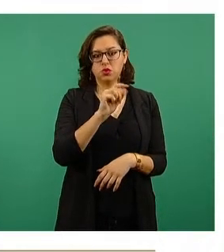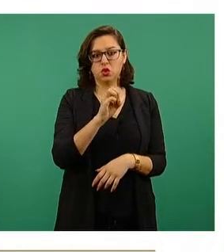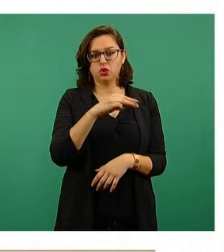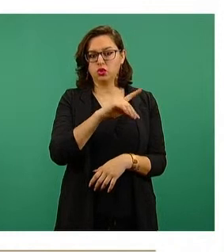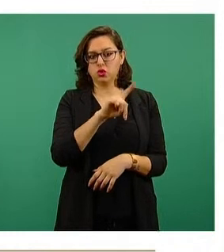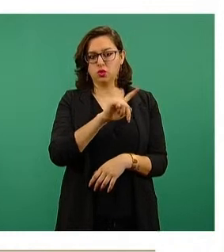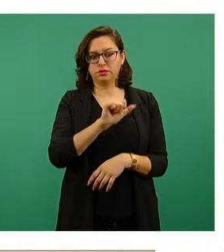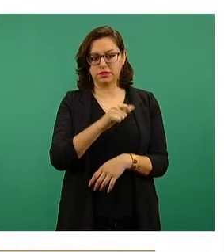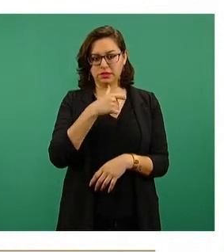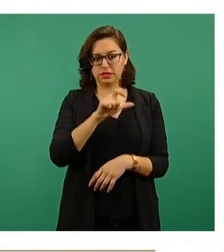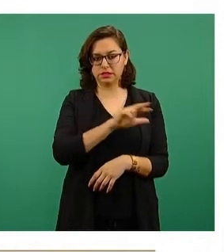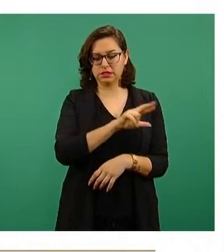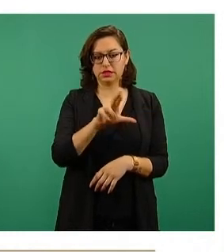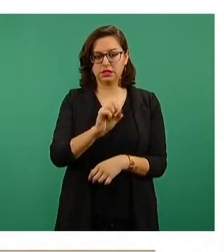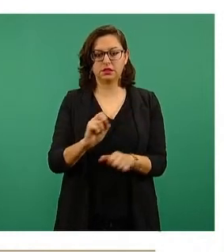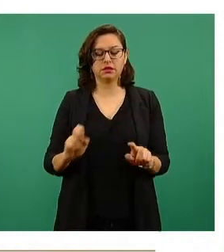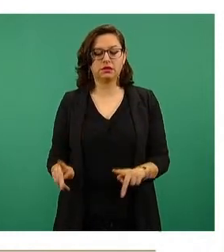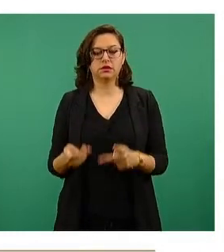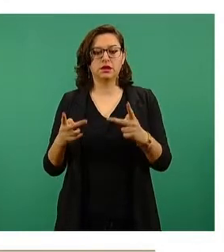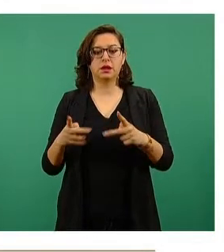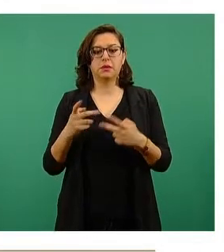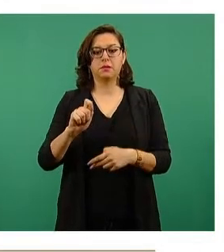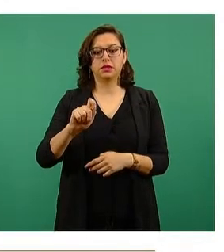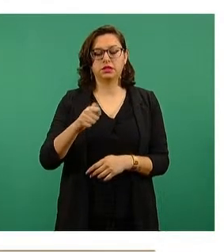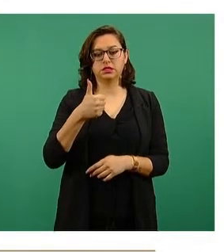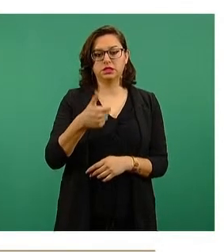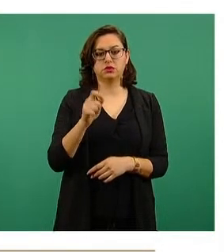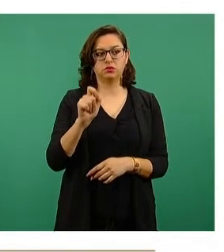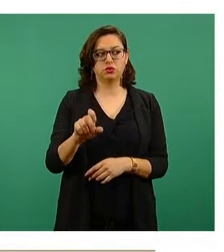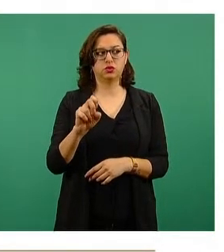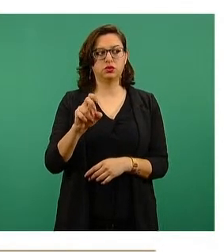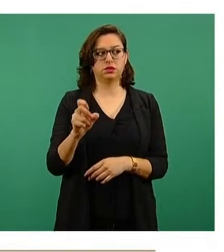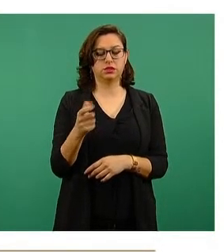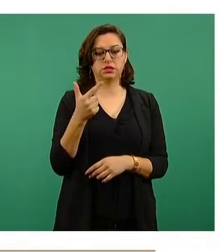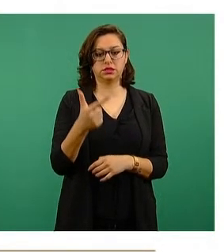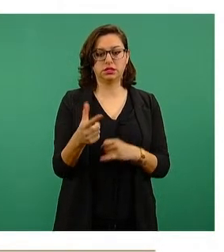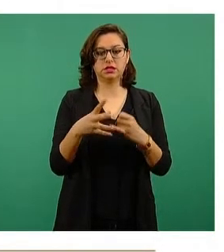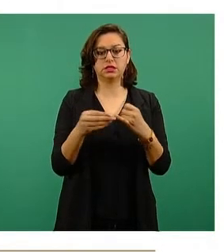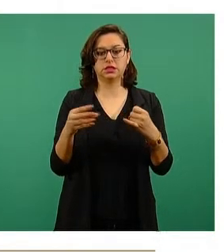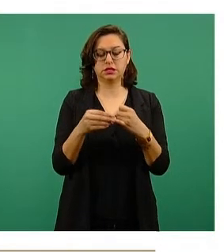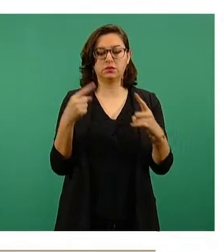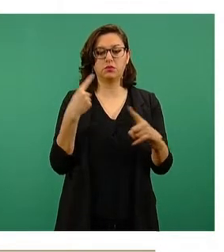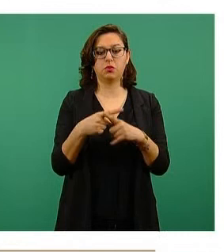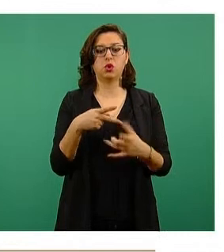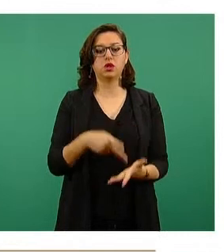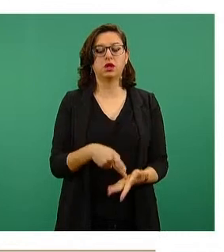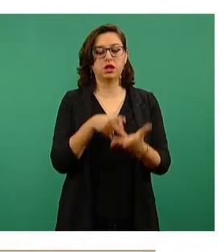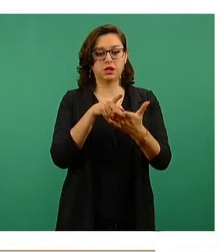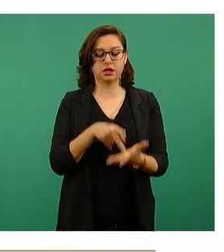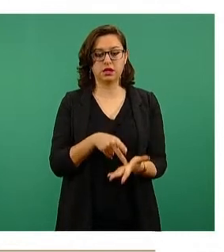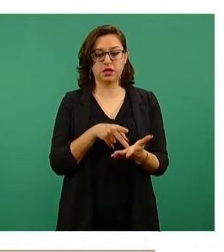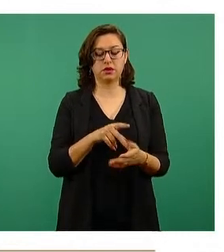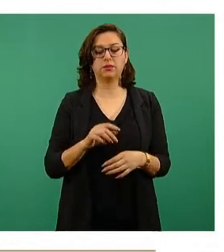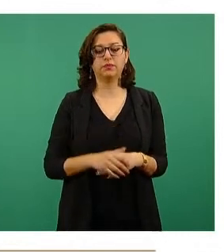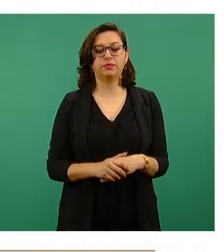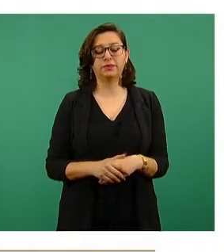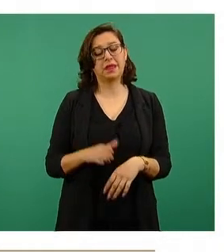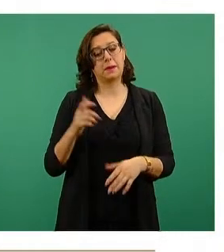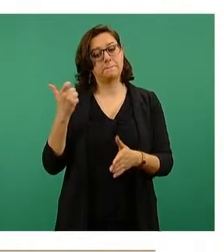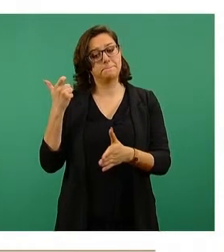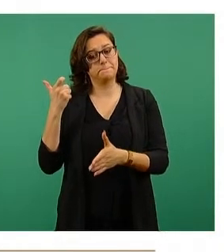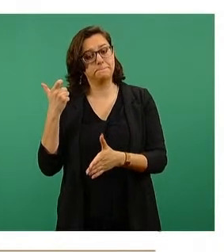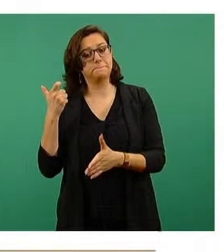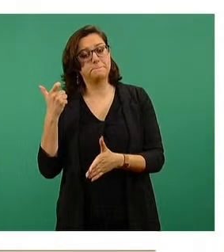Benito Juárez, Quintana Roo, con un precio al público de 26 pesos con 37 centavos por kilo. El indicador de ganancia